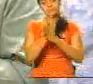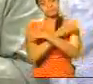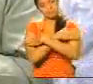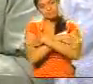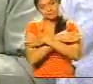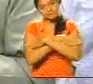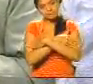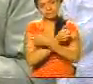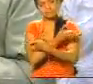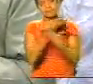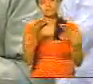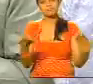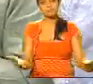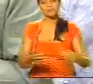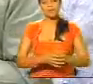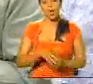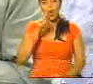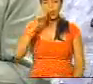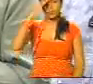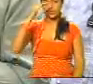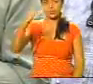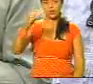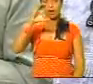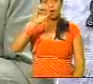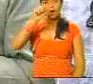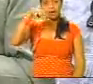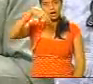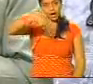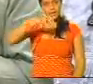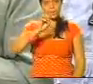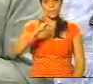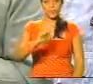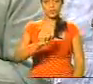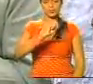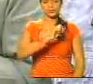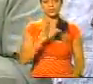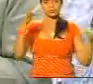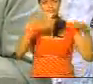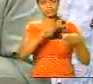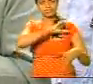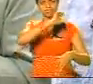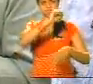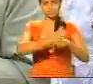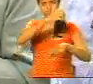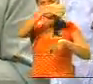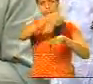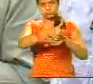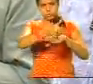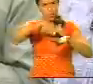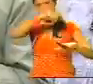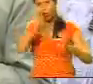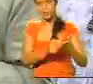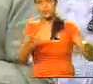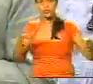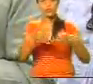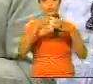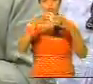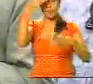Felicitaciones pues a mi querido mayor general Campos Aponte, al alto mando y a todo mi ejército